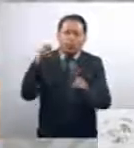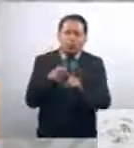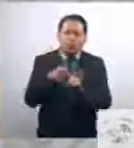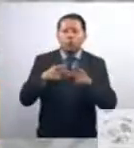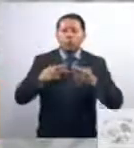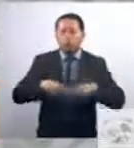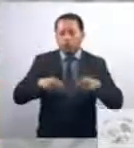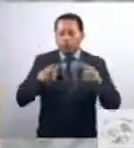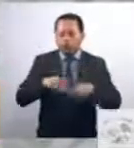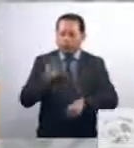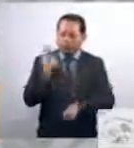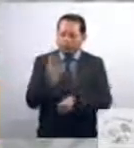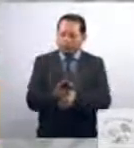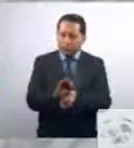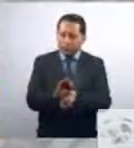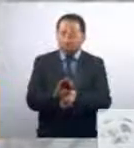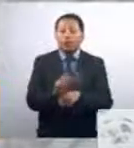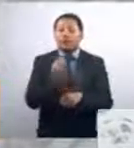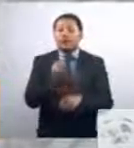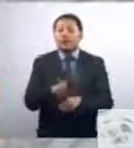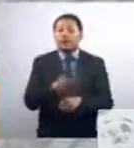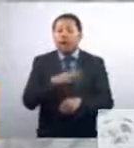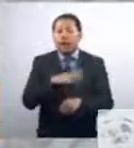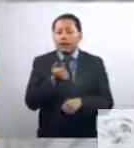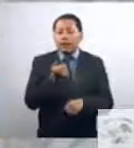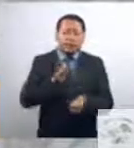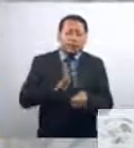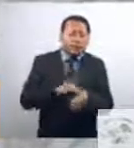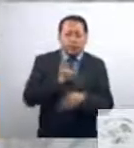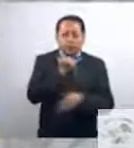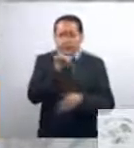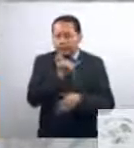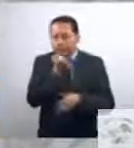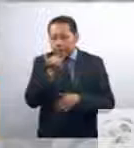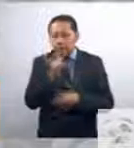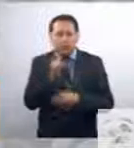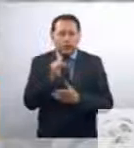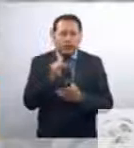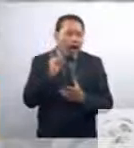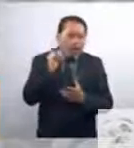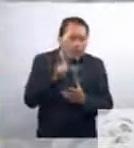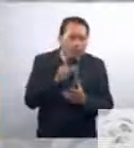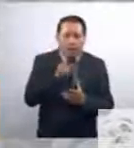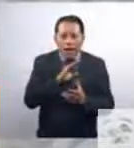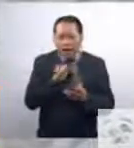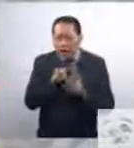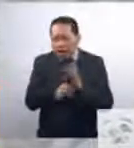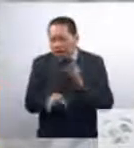que no permitamos que errores administrativos, omisiones o cualquier otra